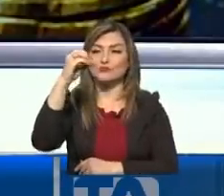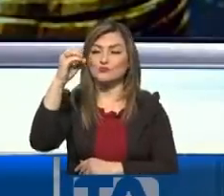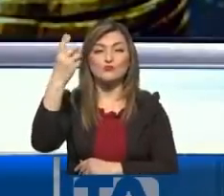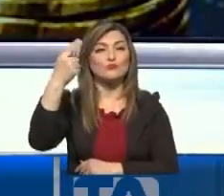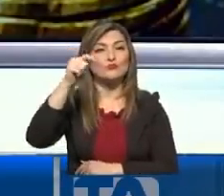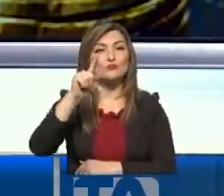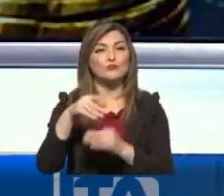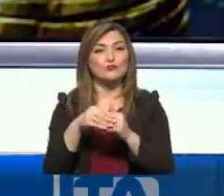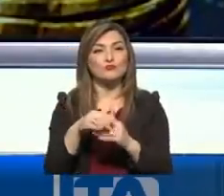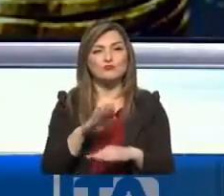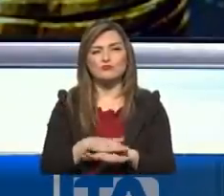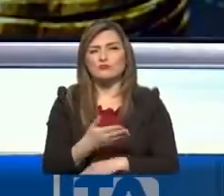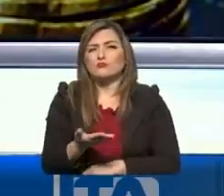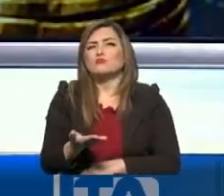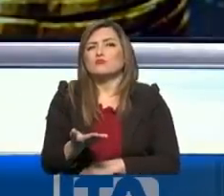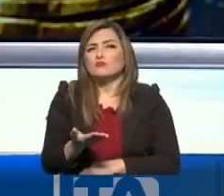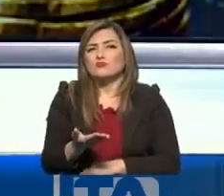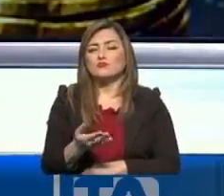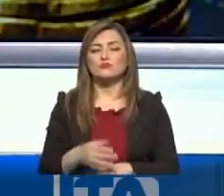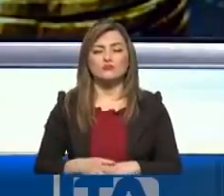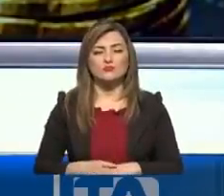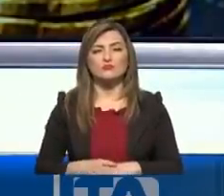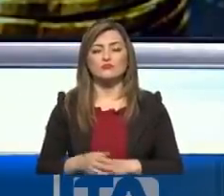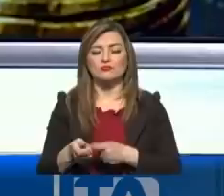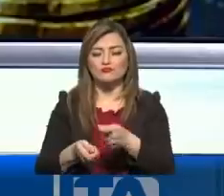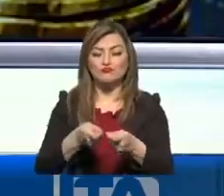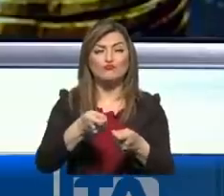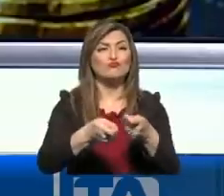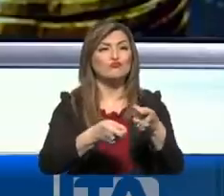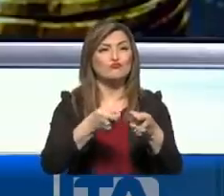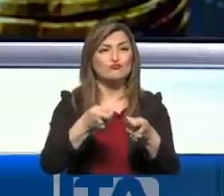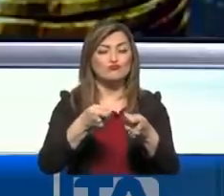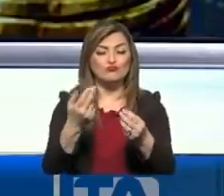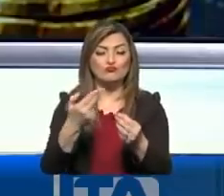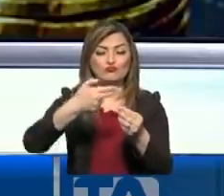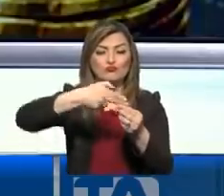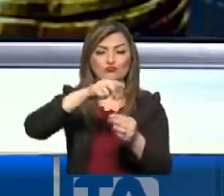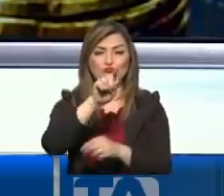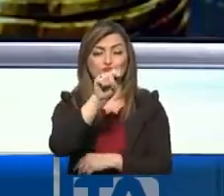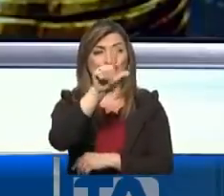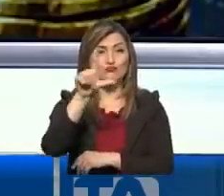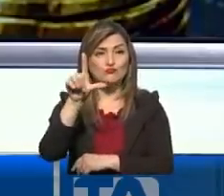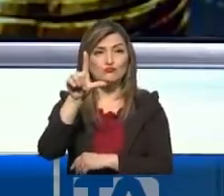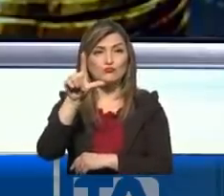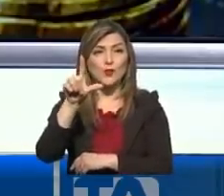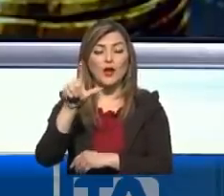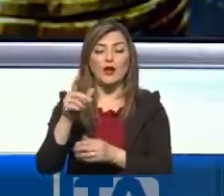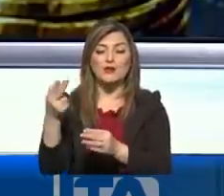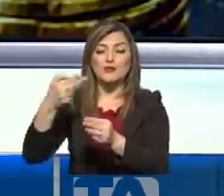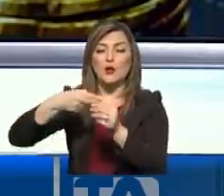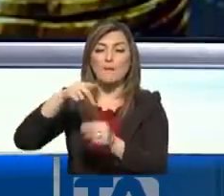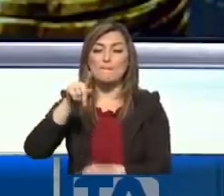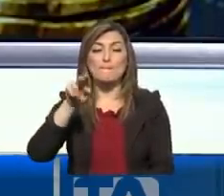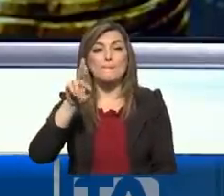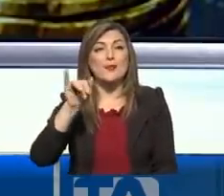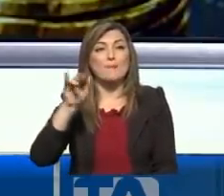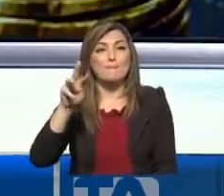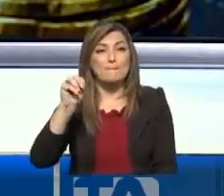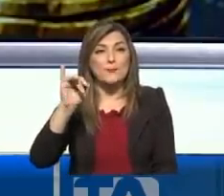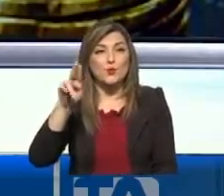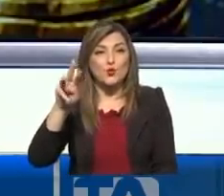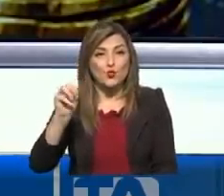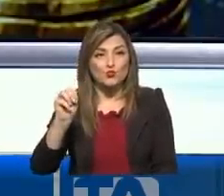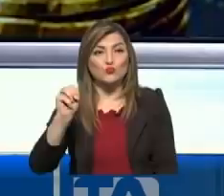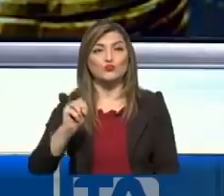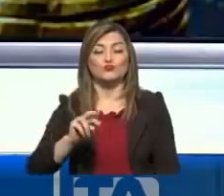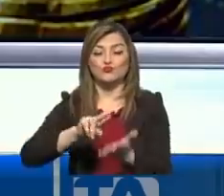de dólares por concepto de subvenciones en la comercialización de diésel y premium. Este fue uno de los principales hitos que se resaltó